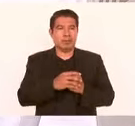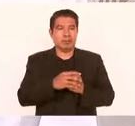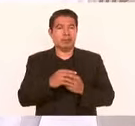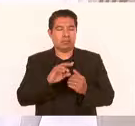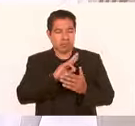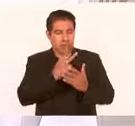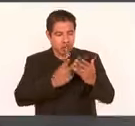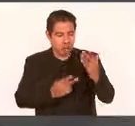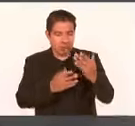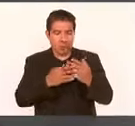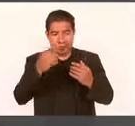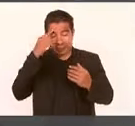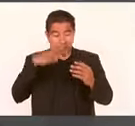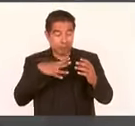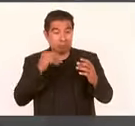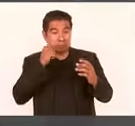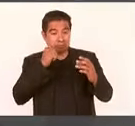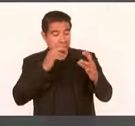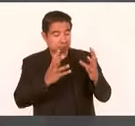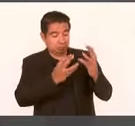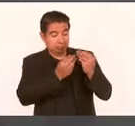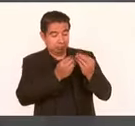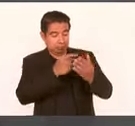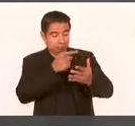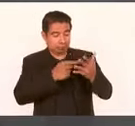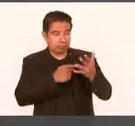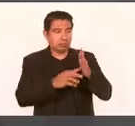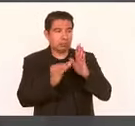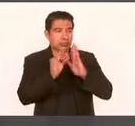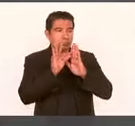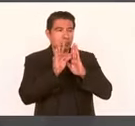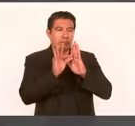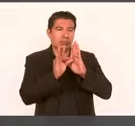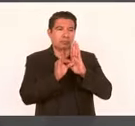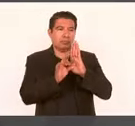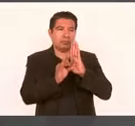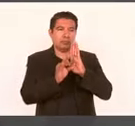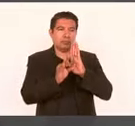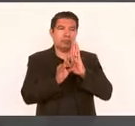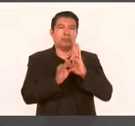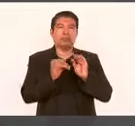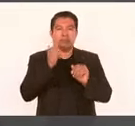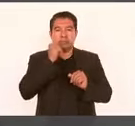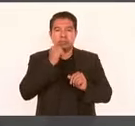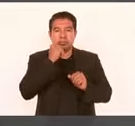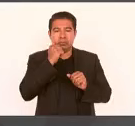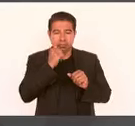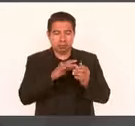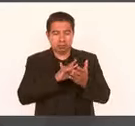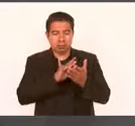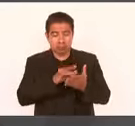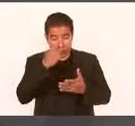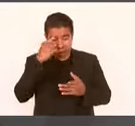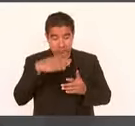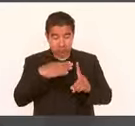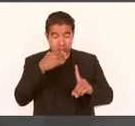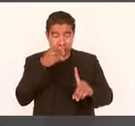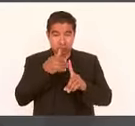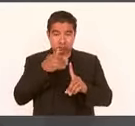el programa contempla, en todos los casos en los que esto ha sido posible, entregar los apoyos de manera directa a las